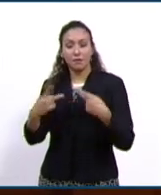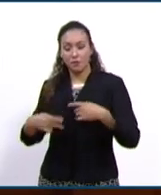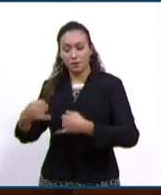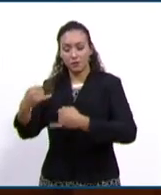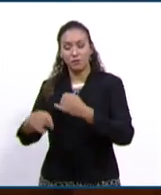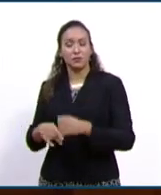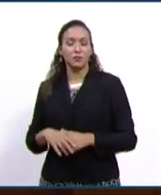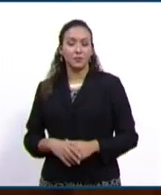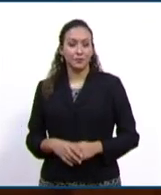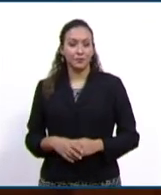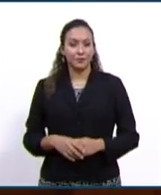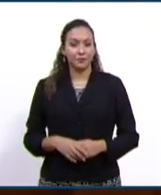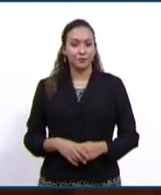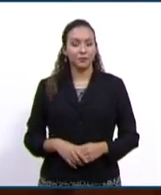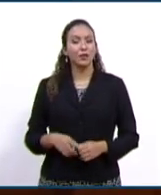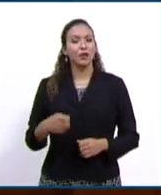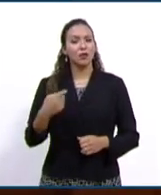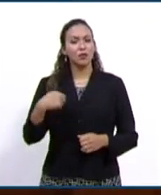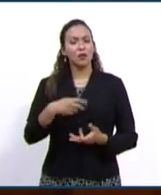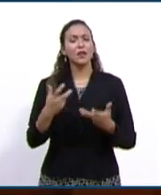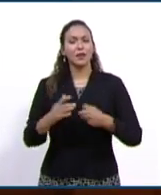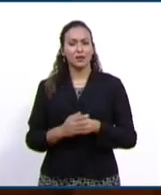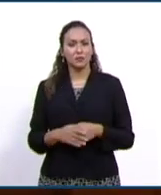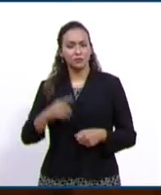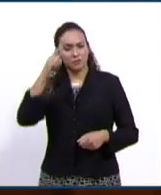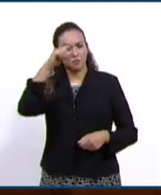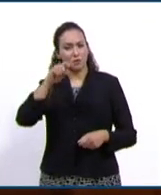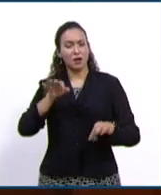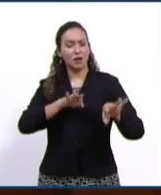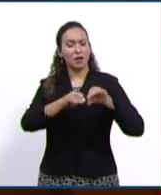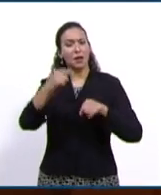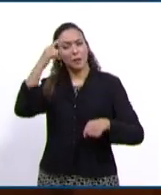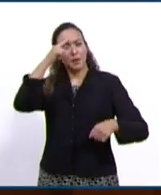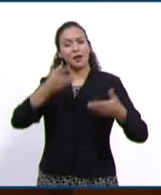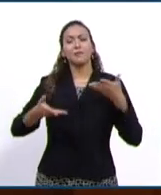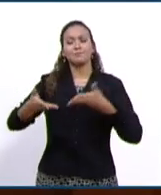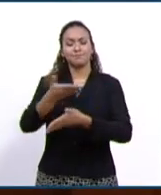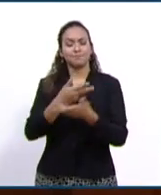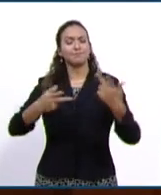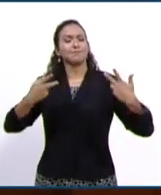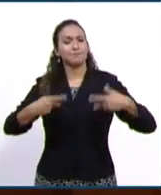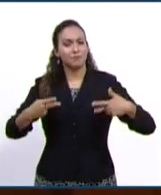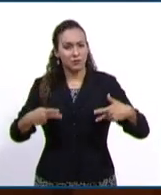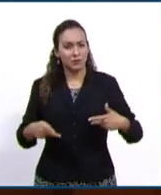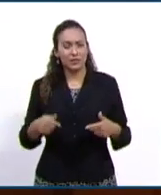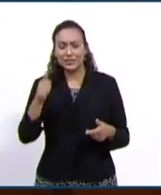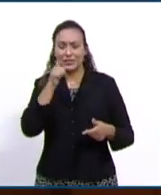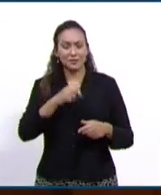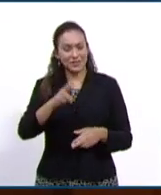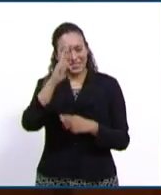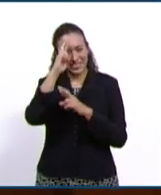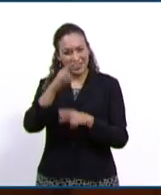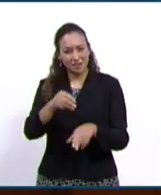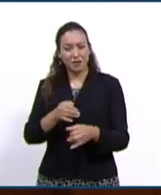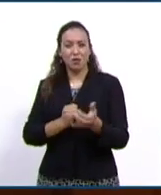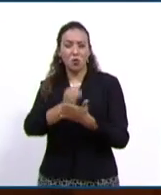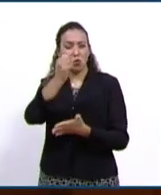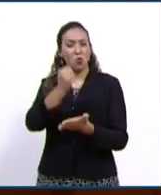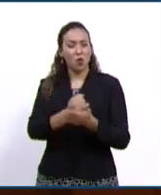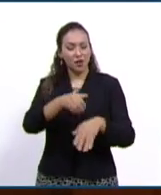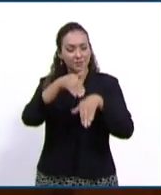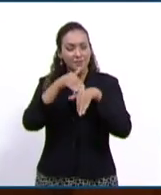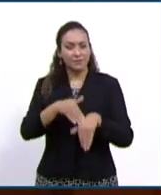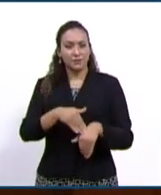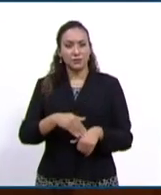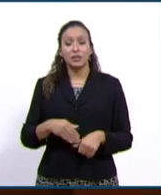la sociedad y a cada persona que le integra. Ha de servir como alivio a la labor jurisdiccional y nunca como una